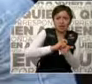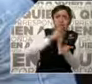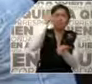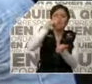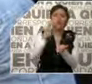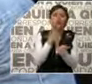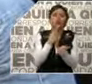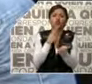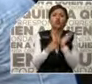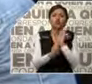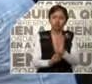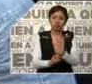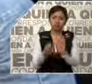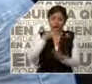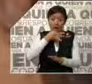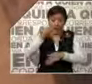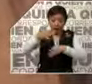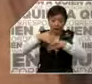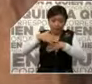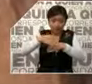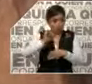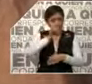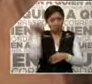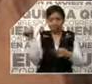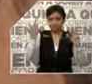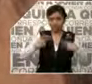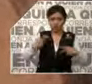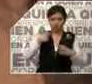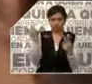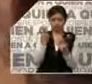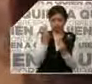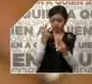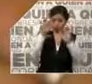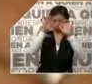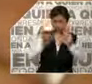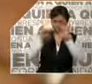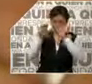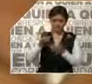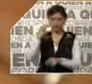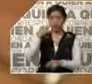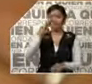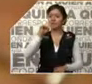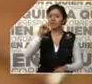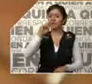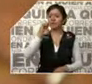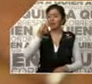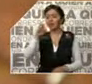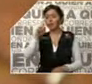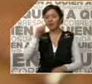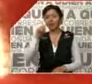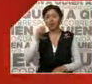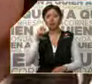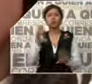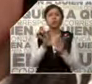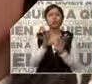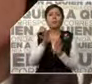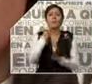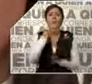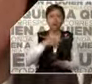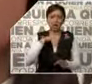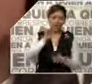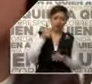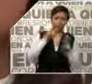utilizar. Este aviso debe ser dado por cualquier persona que maneje base de datos, pero ¿de qué forma me pueden informar el uso de estos? Hay